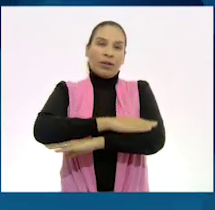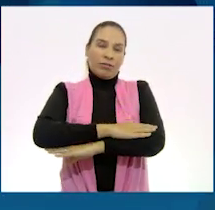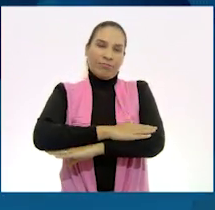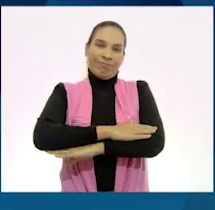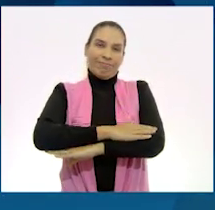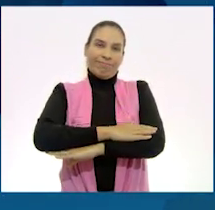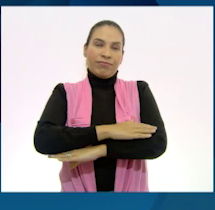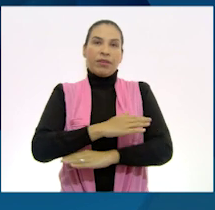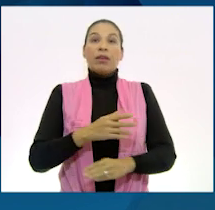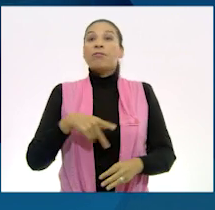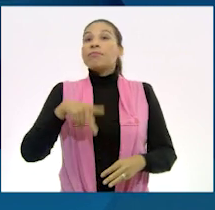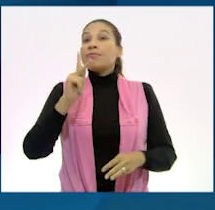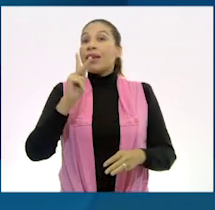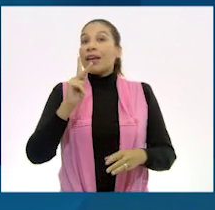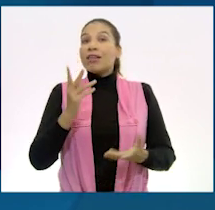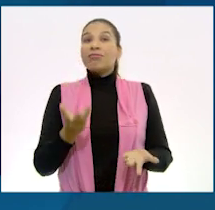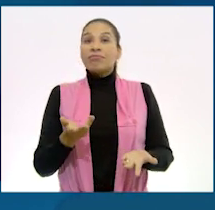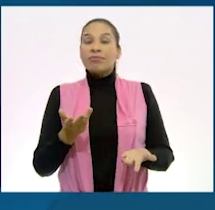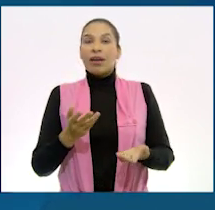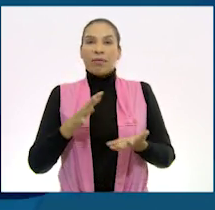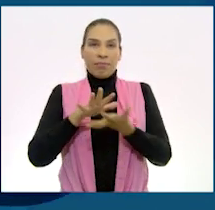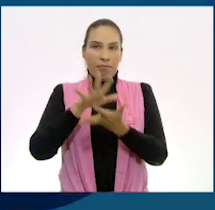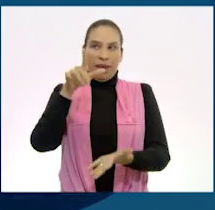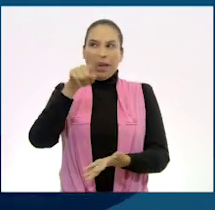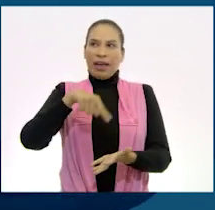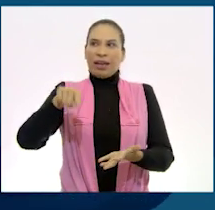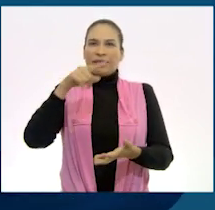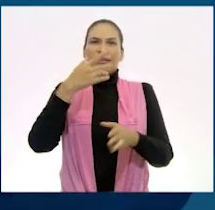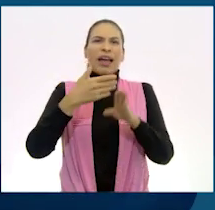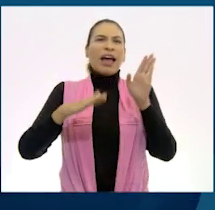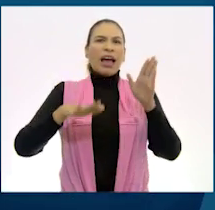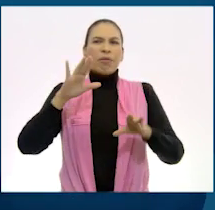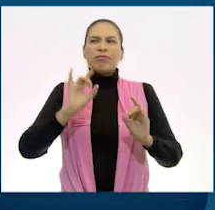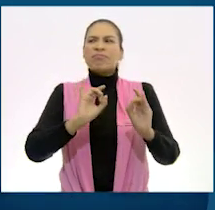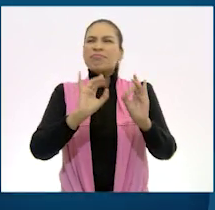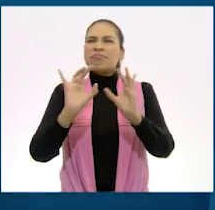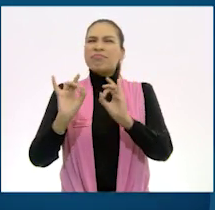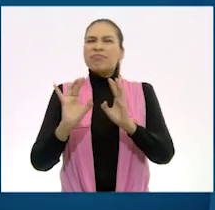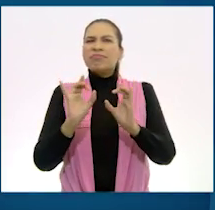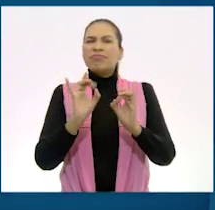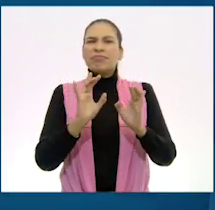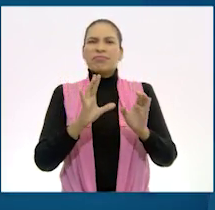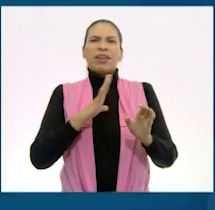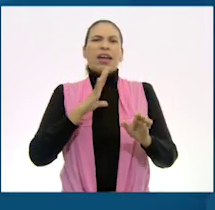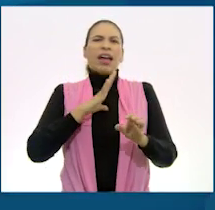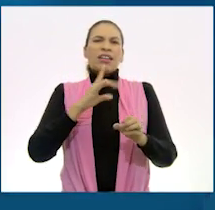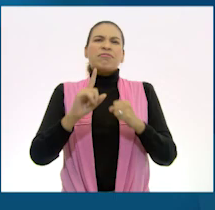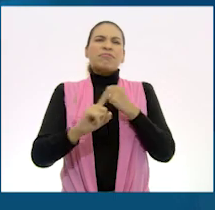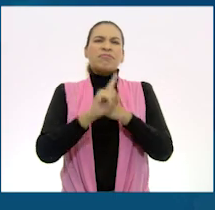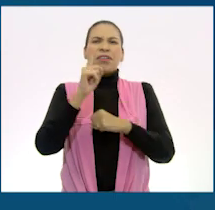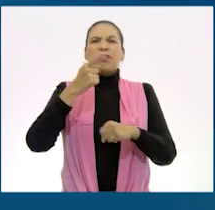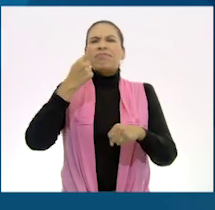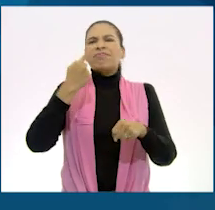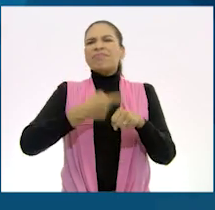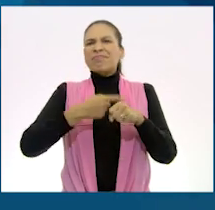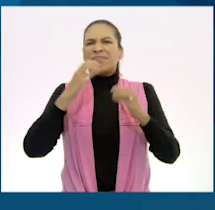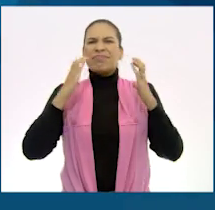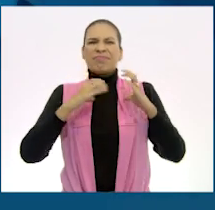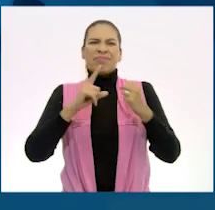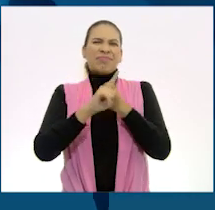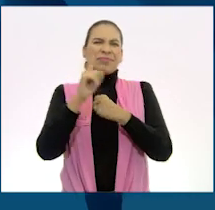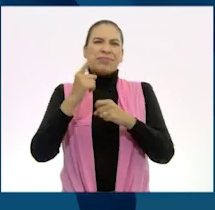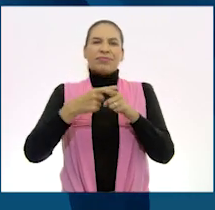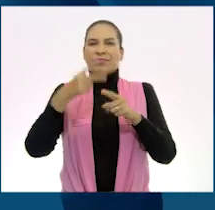el día. Sin embargo, en la mayoría de las ocasiones, estos trastornos se deben al